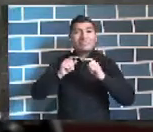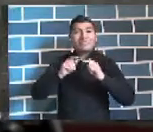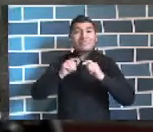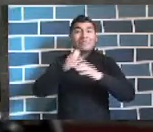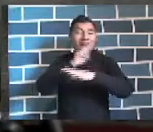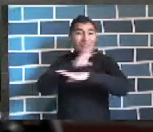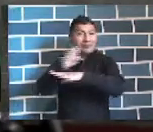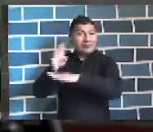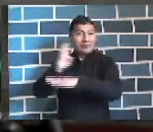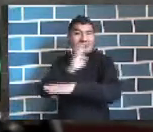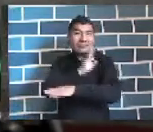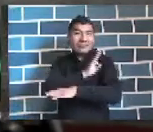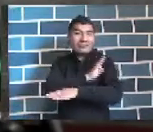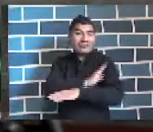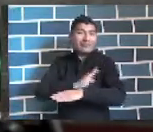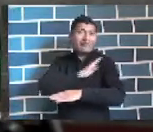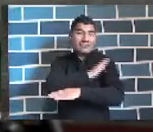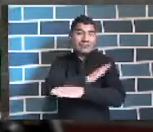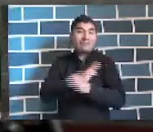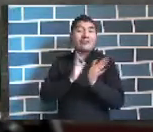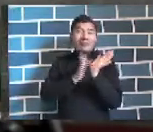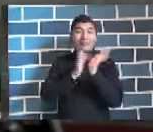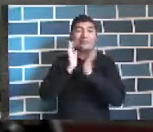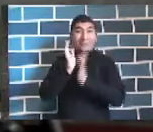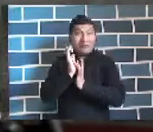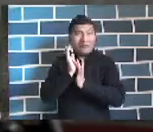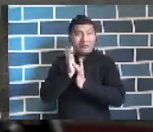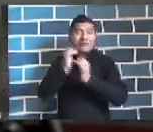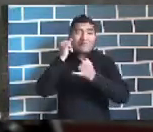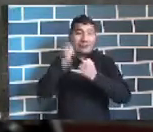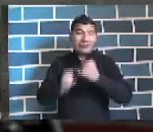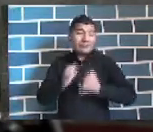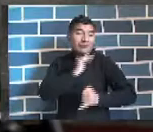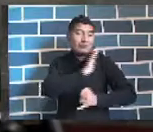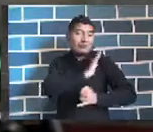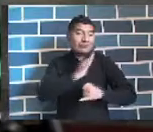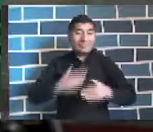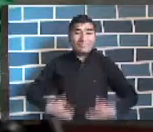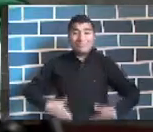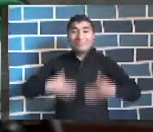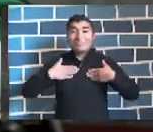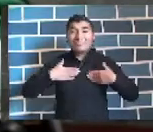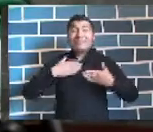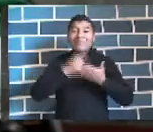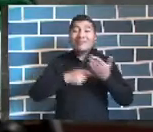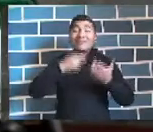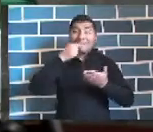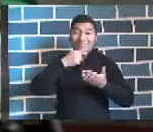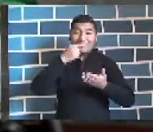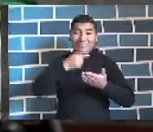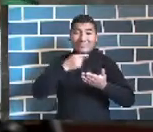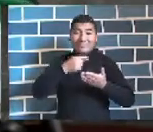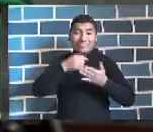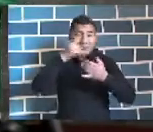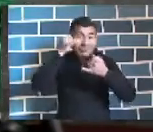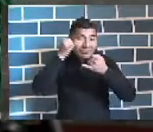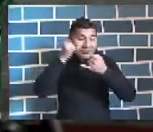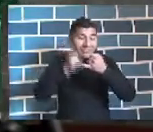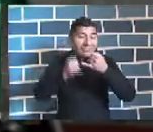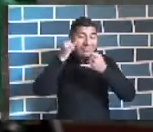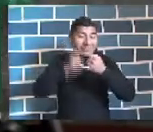Mesías es el niño Jesús. Y al final de su vida, ¿qué es lo que dice?